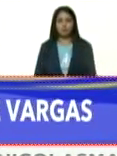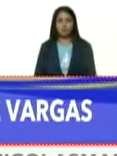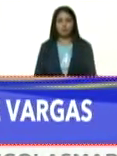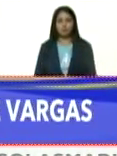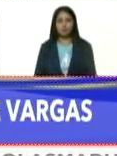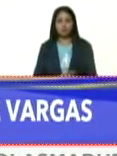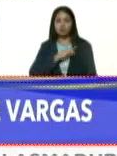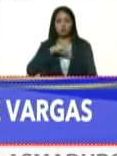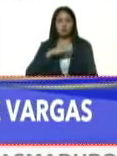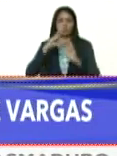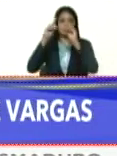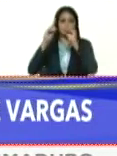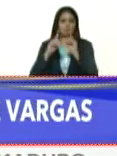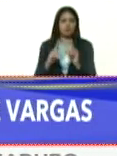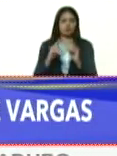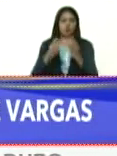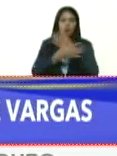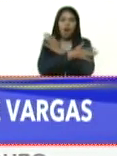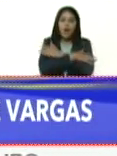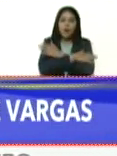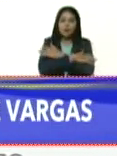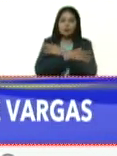hemos decidido abrazar